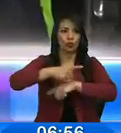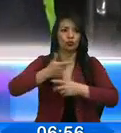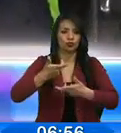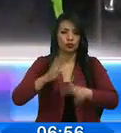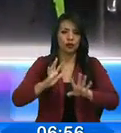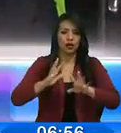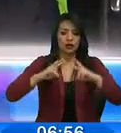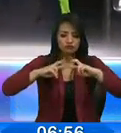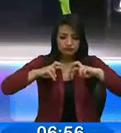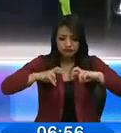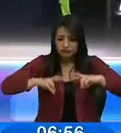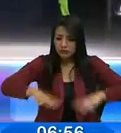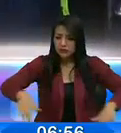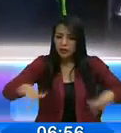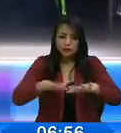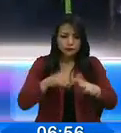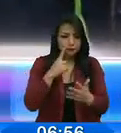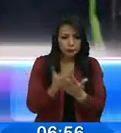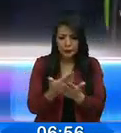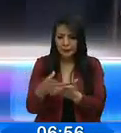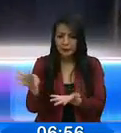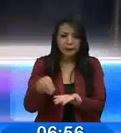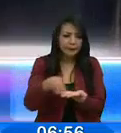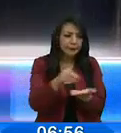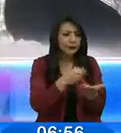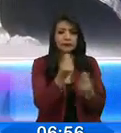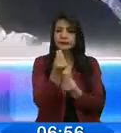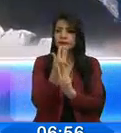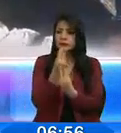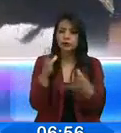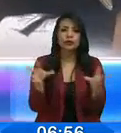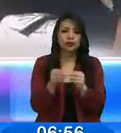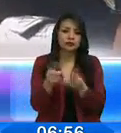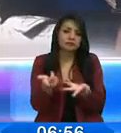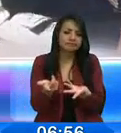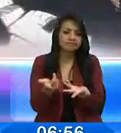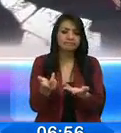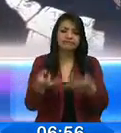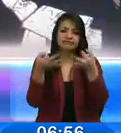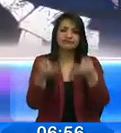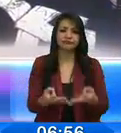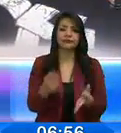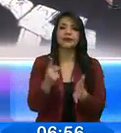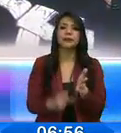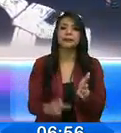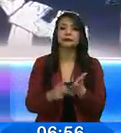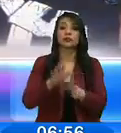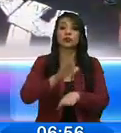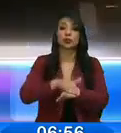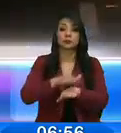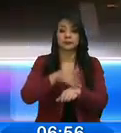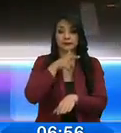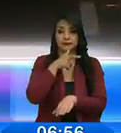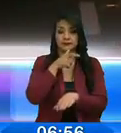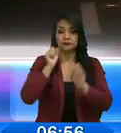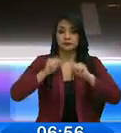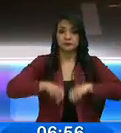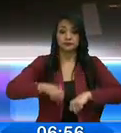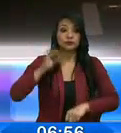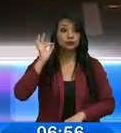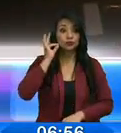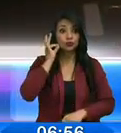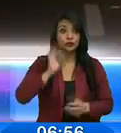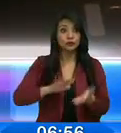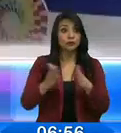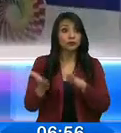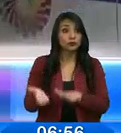el respectivo procedimiento y recabaron información que les ayudará a determinar responsabilidades. El cuerpo de la